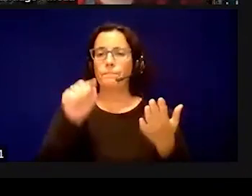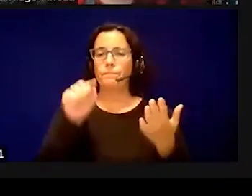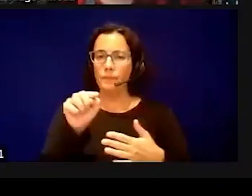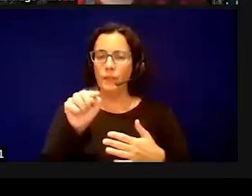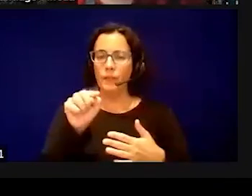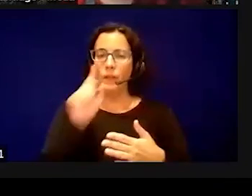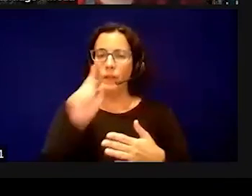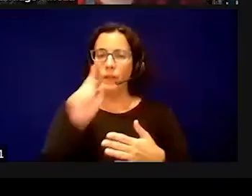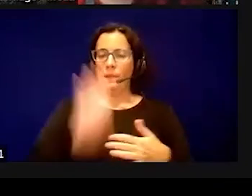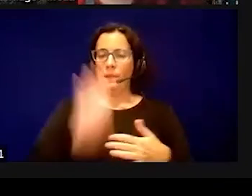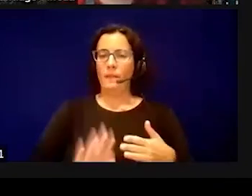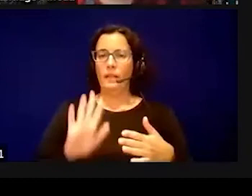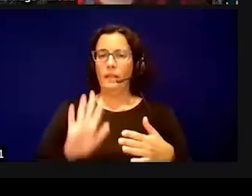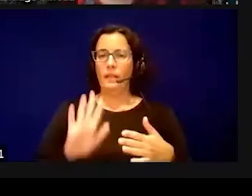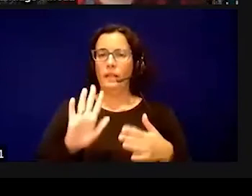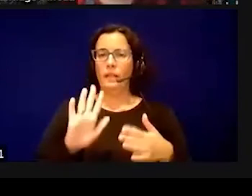dirige directamente